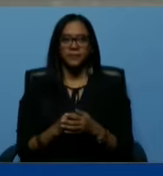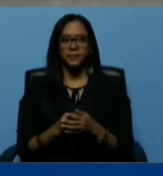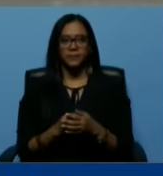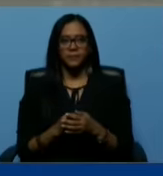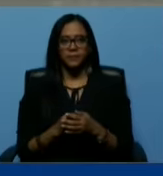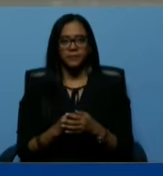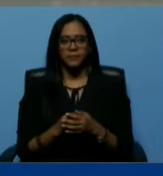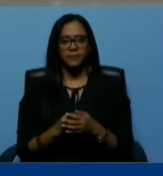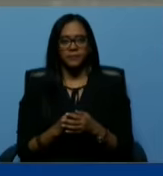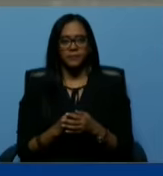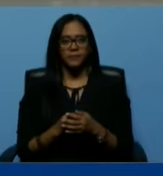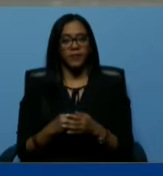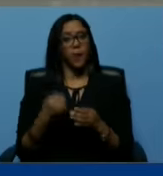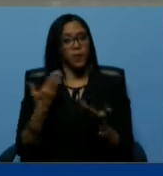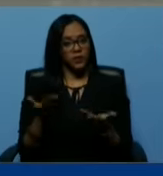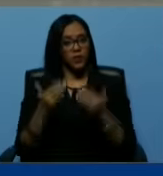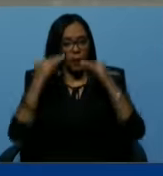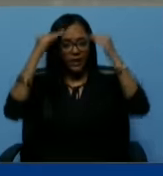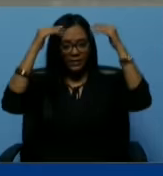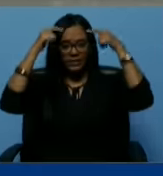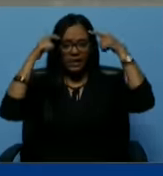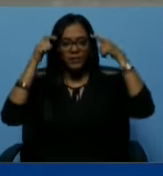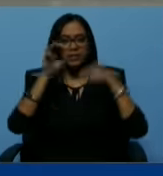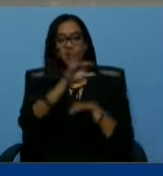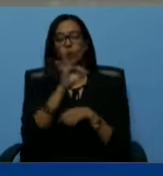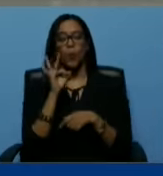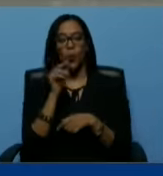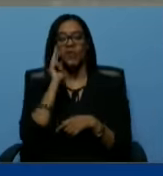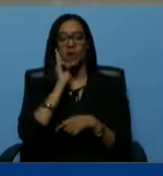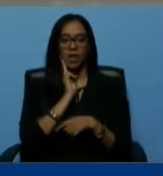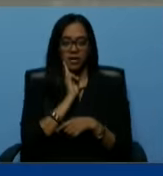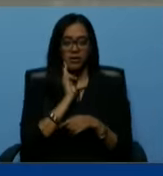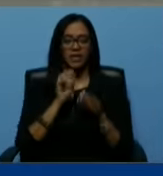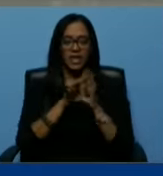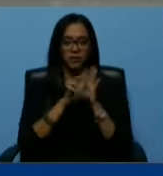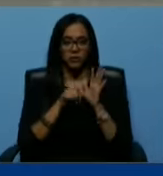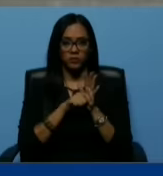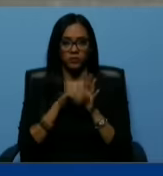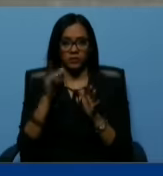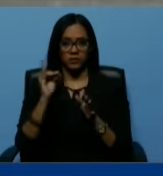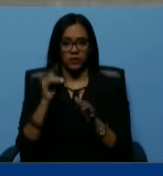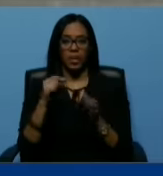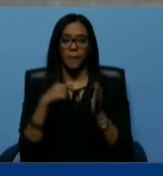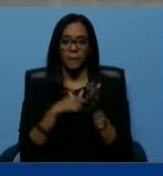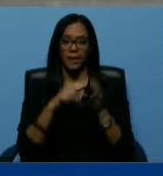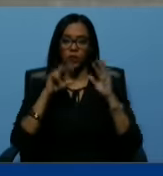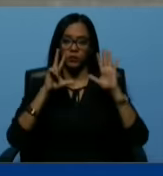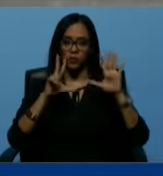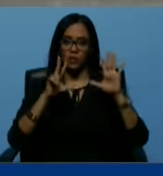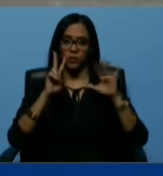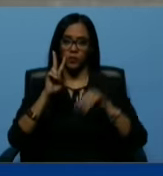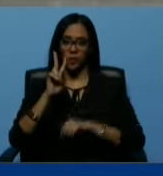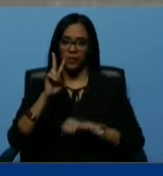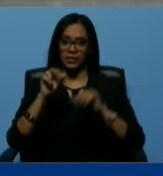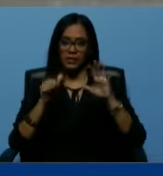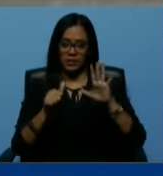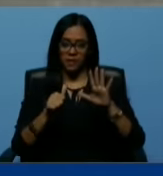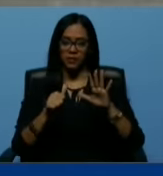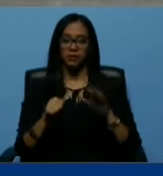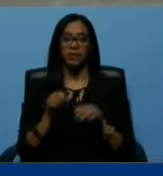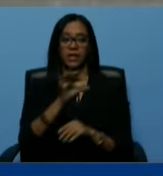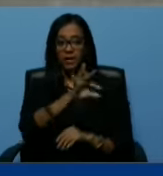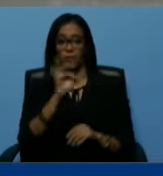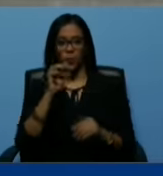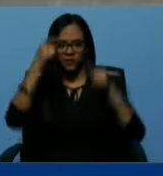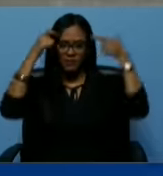el comandante Chávez tomó de Bolívar, de la Constitución de Bolivia de 1826, de ahí tomó Chávez